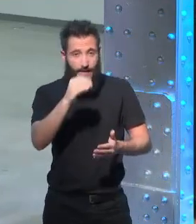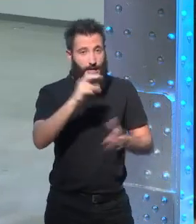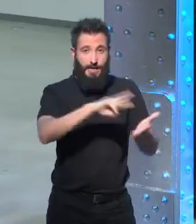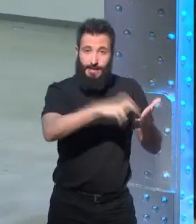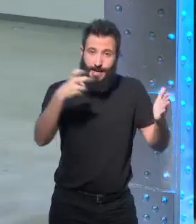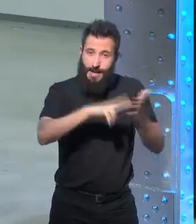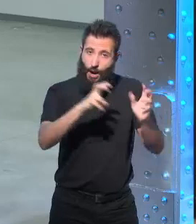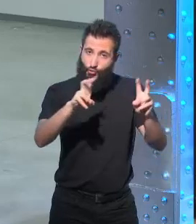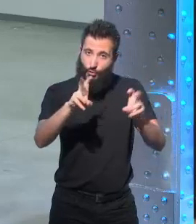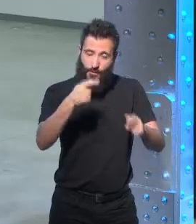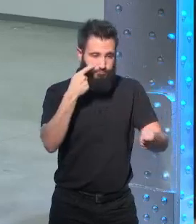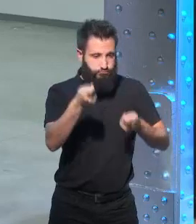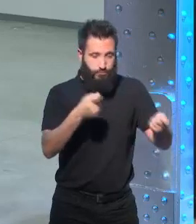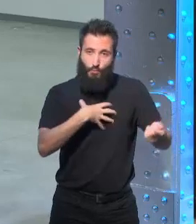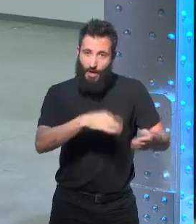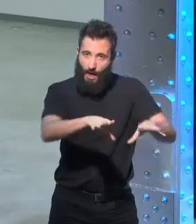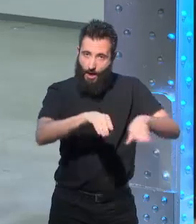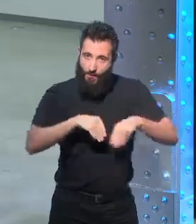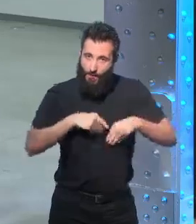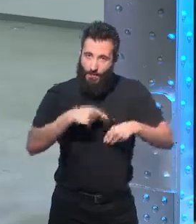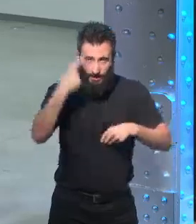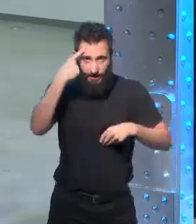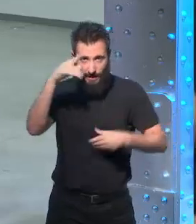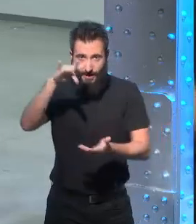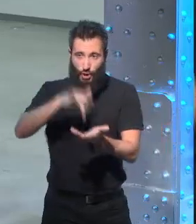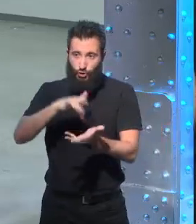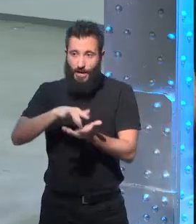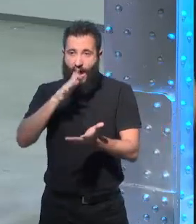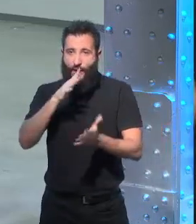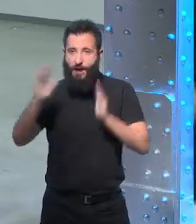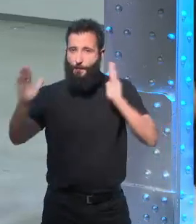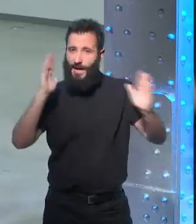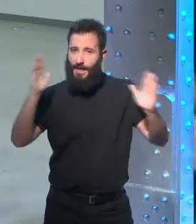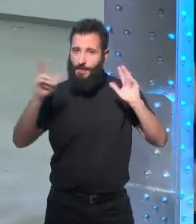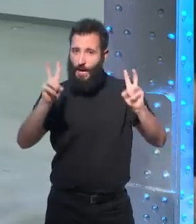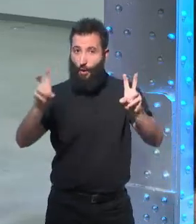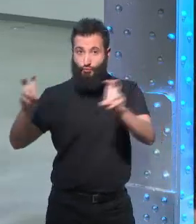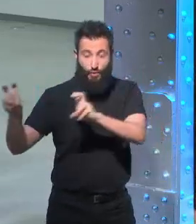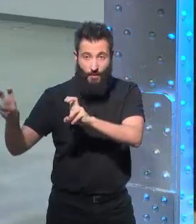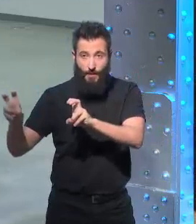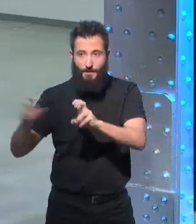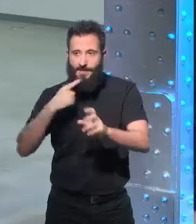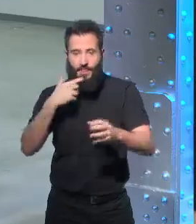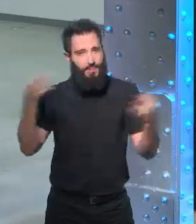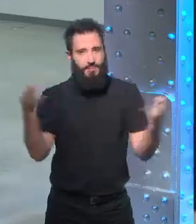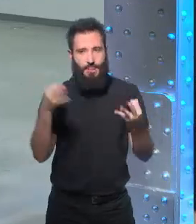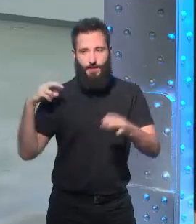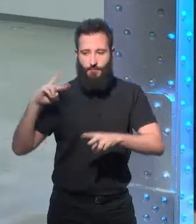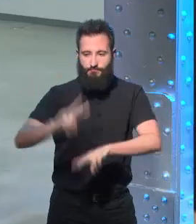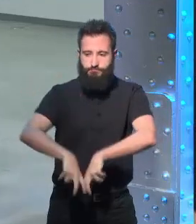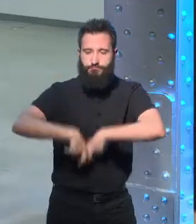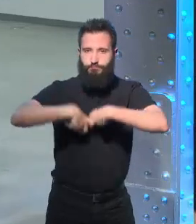nuevas técnicas, son aquellos que saben que estamos en un nuevo paradigma y que tendrán que renovar